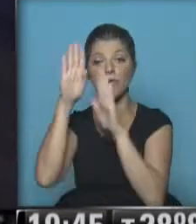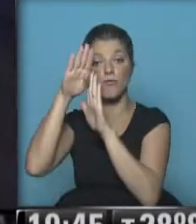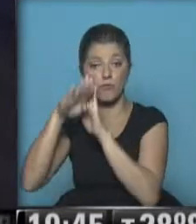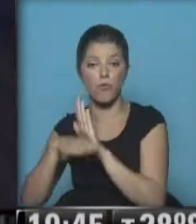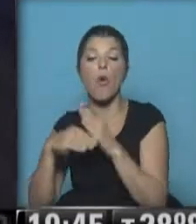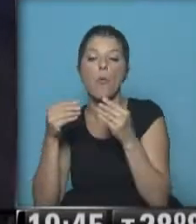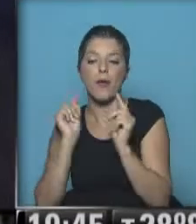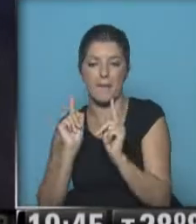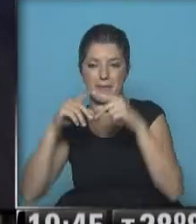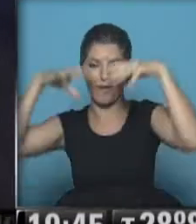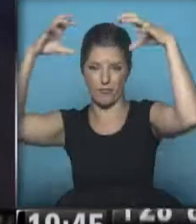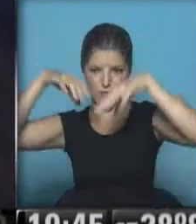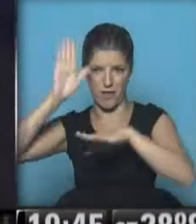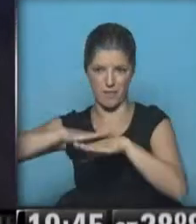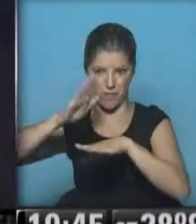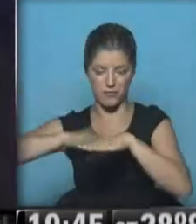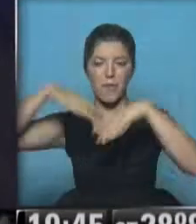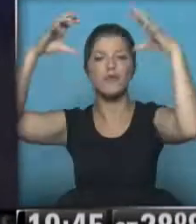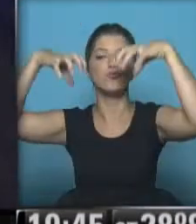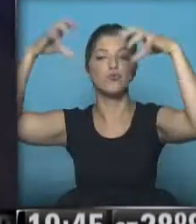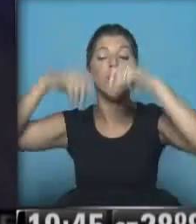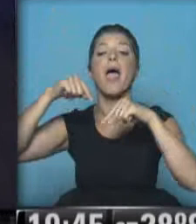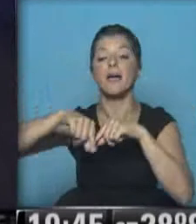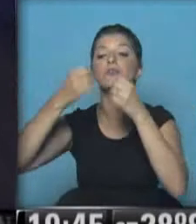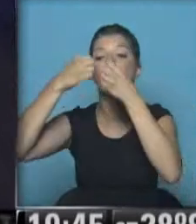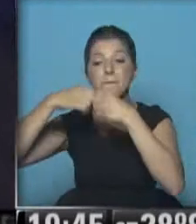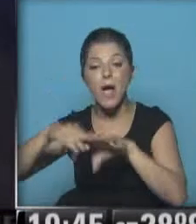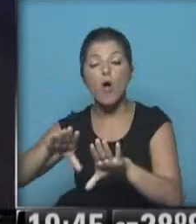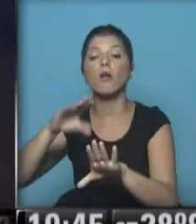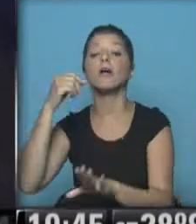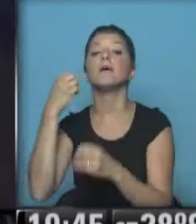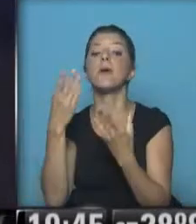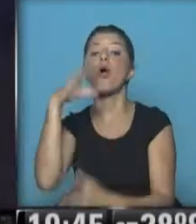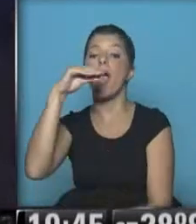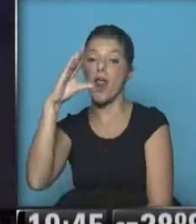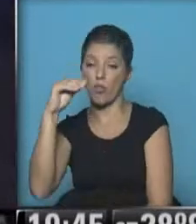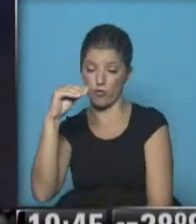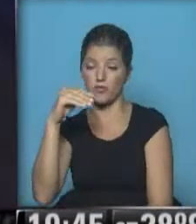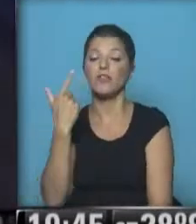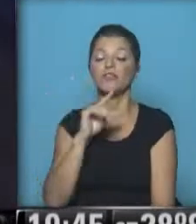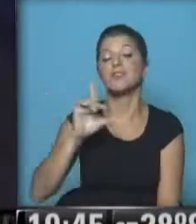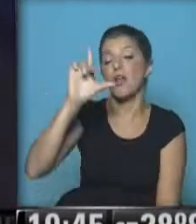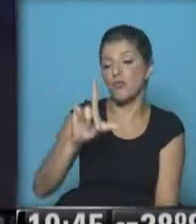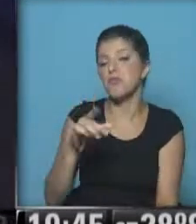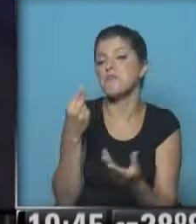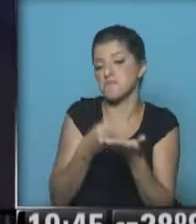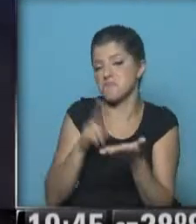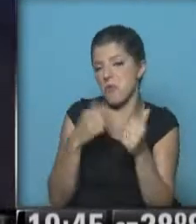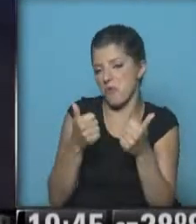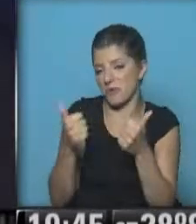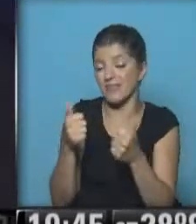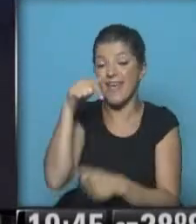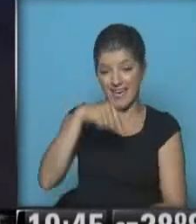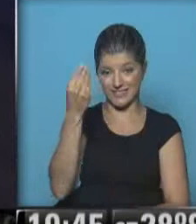efecto de las lluvias que recién irán mejorando a partir la noche del domingo por lo tanto el lunes excelentes condiciones meteorológicas nuevamente este fin de